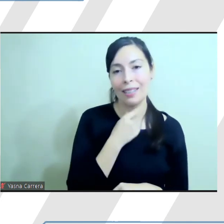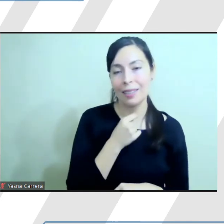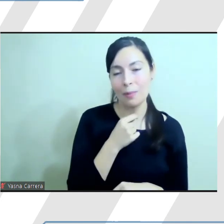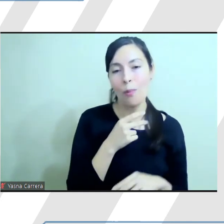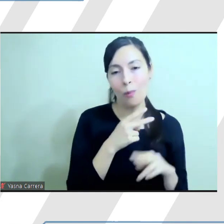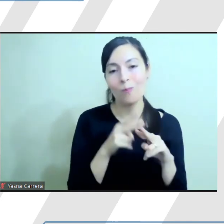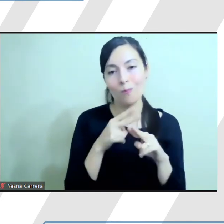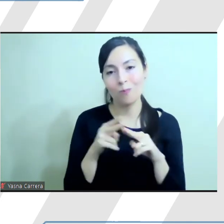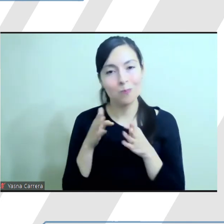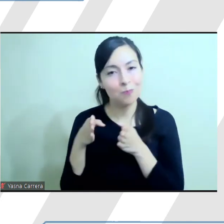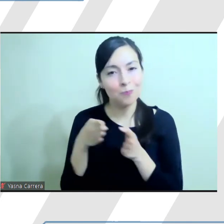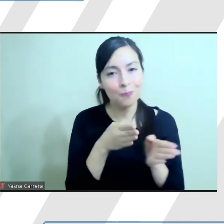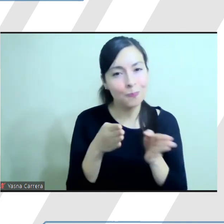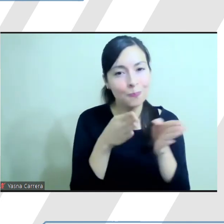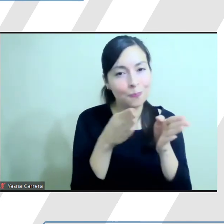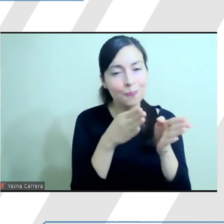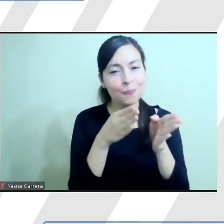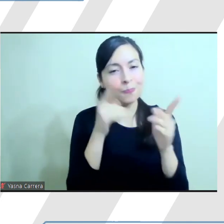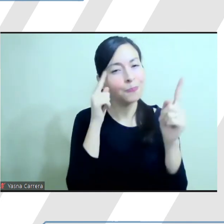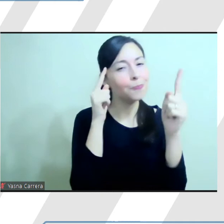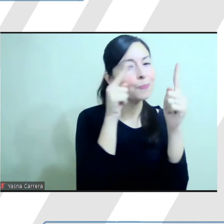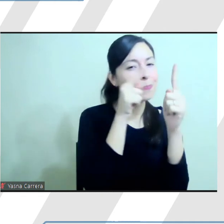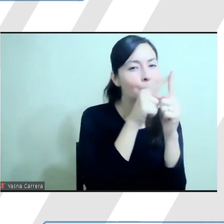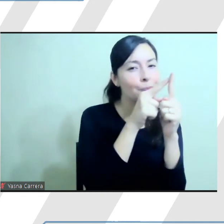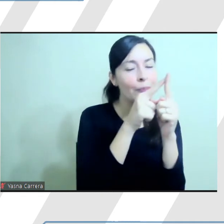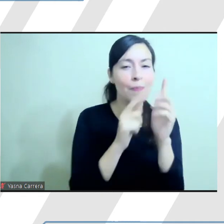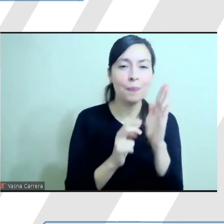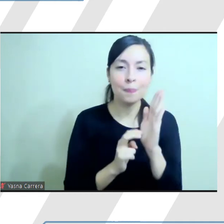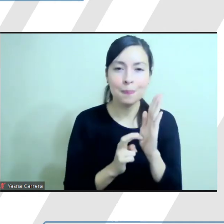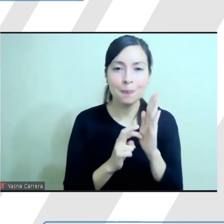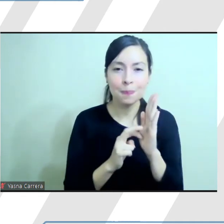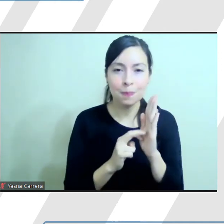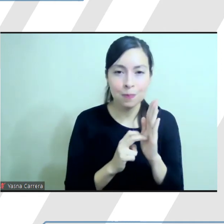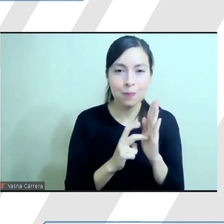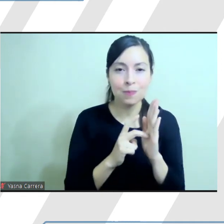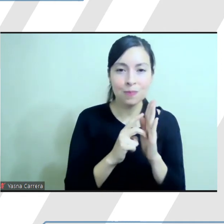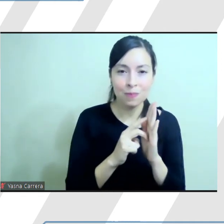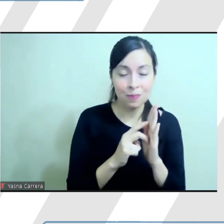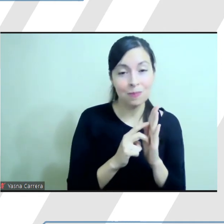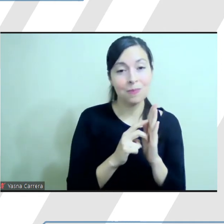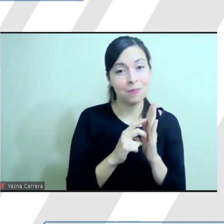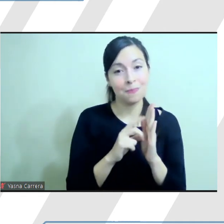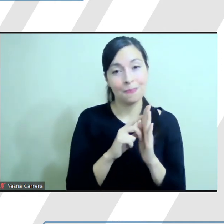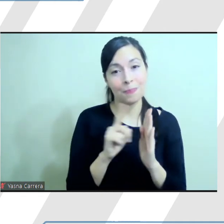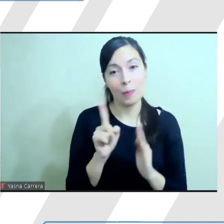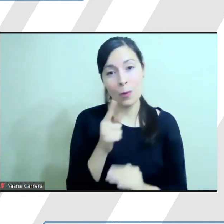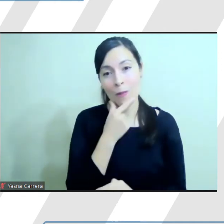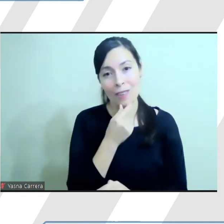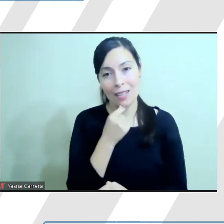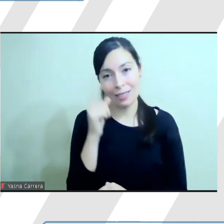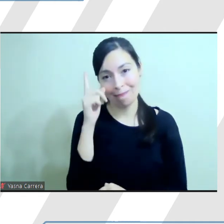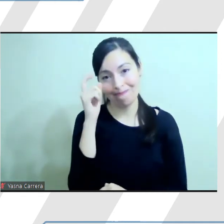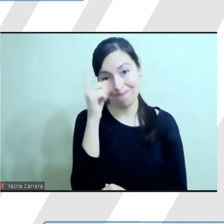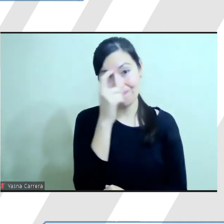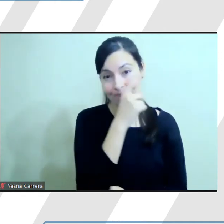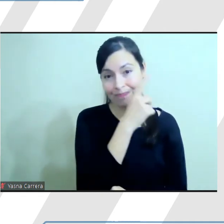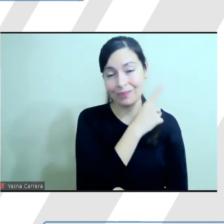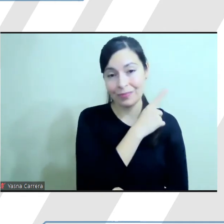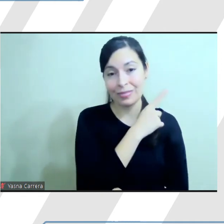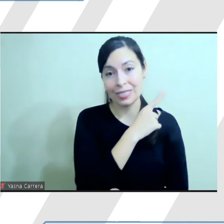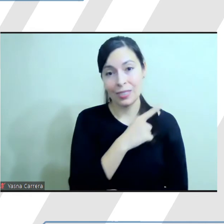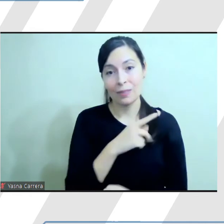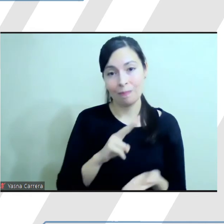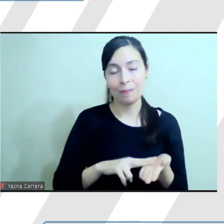hacia allá, pero tenemos que ir pasito a pasito porque esto es algo bien complicado y es un trabajo delicado en que tengo que reconocer